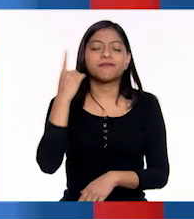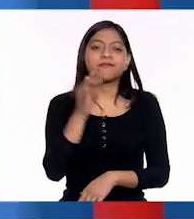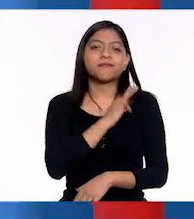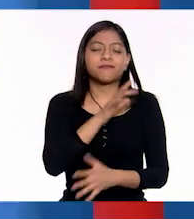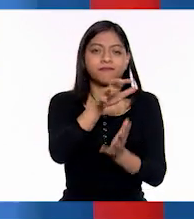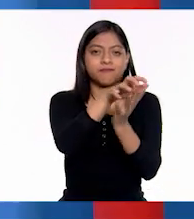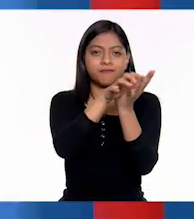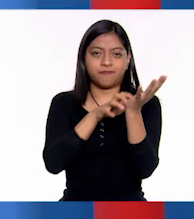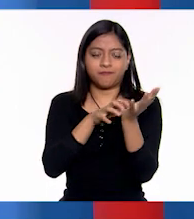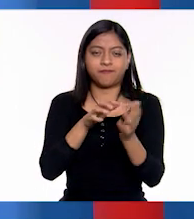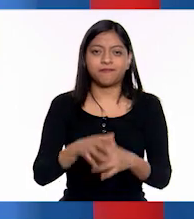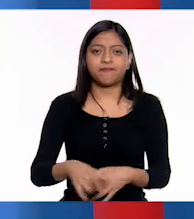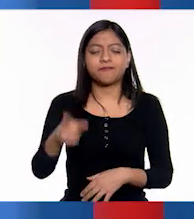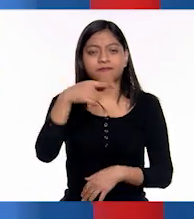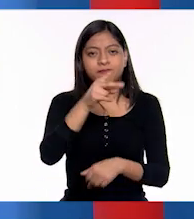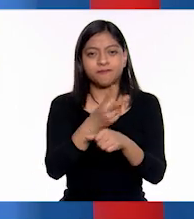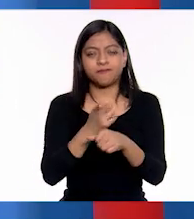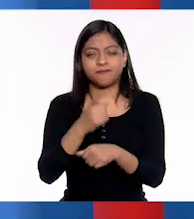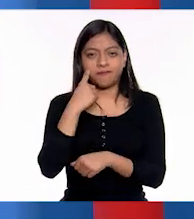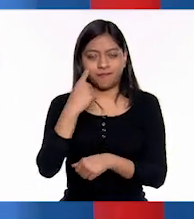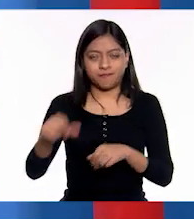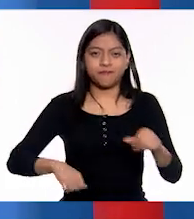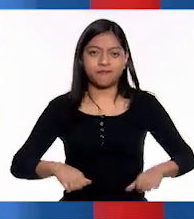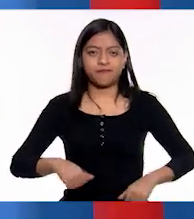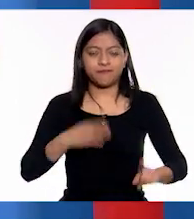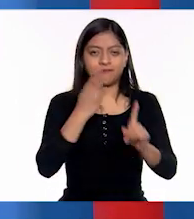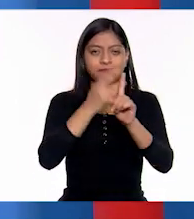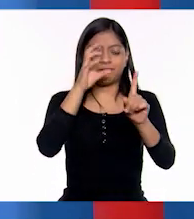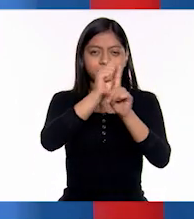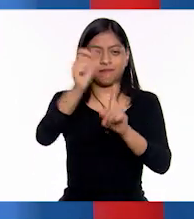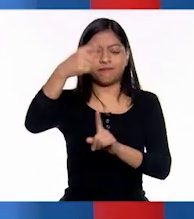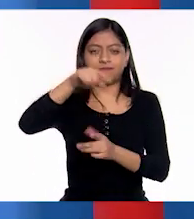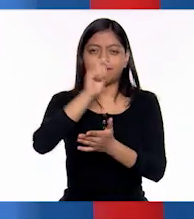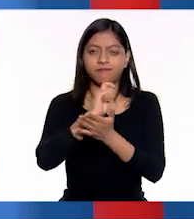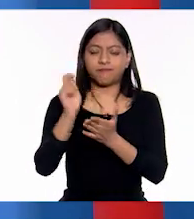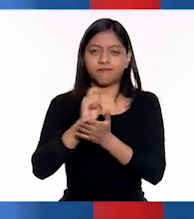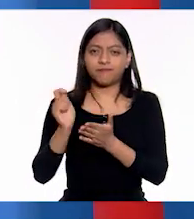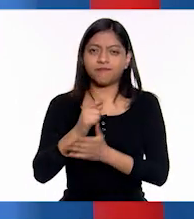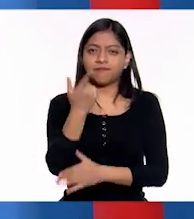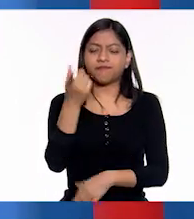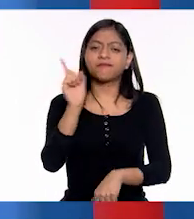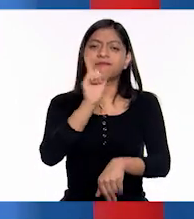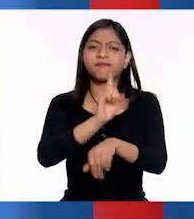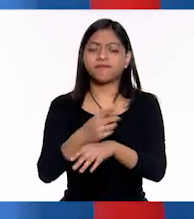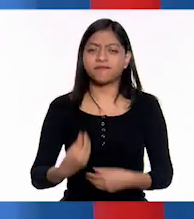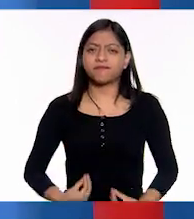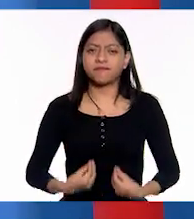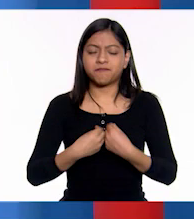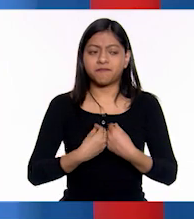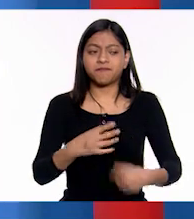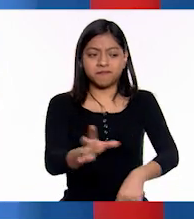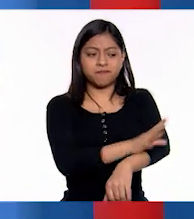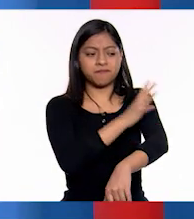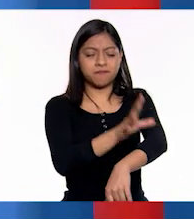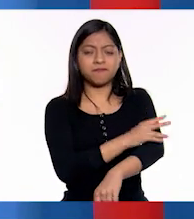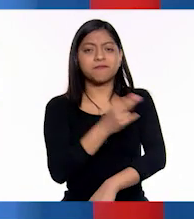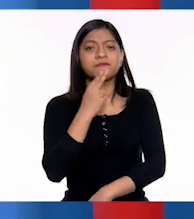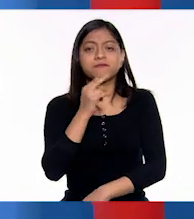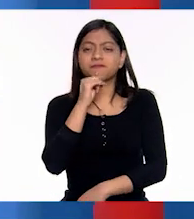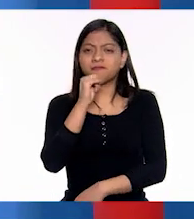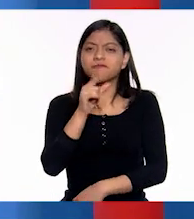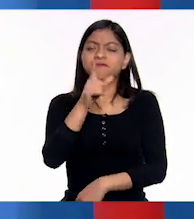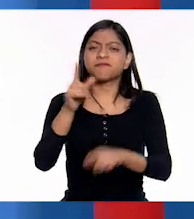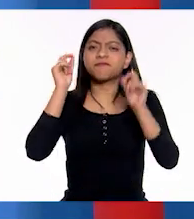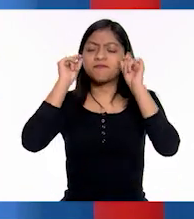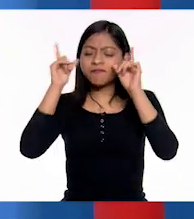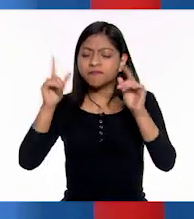eléctrica. Yo les invito a realizar el siguiente reto. Escriban cómo sería un día de su vida sin electricidad, desde cómo